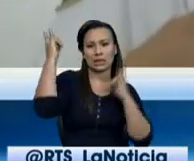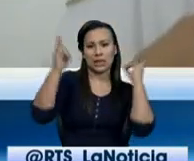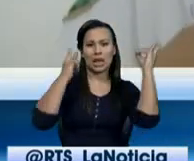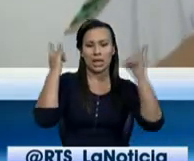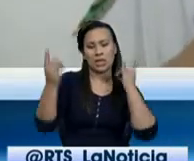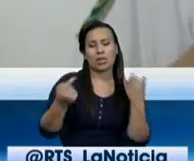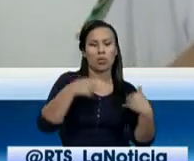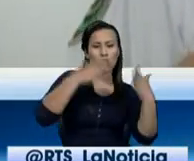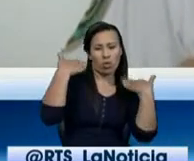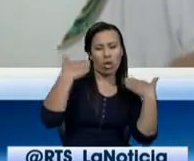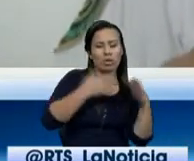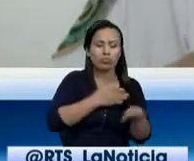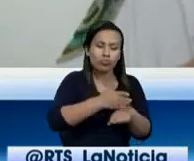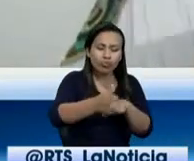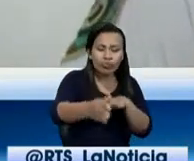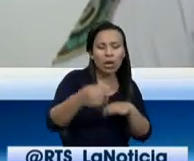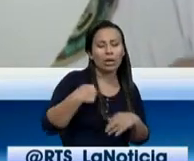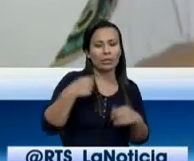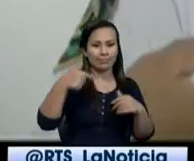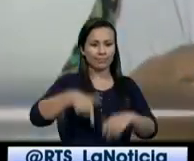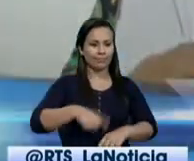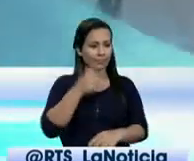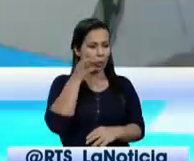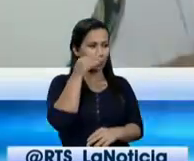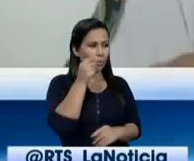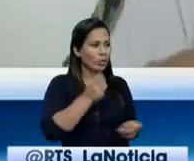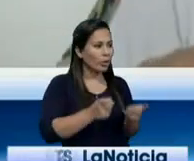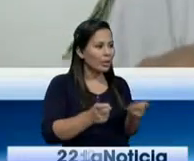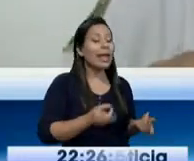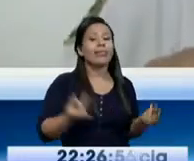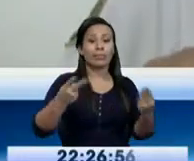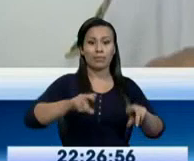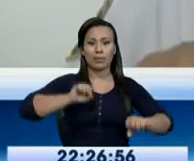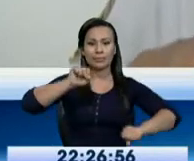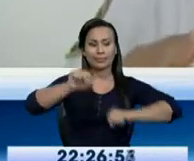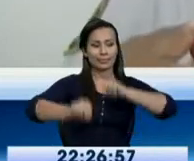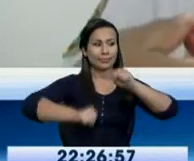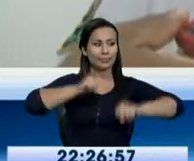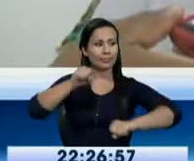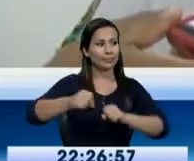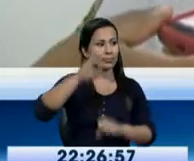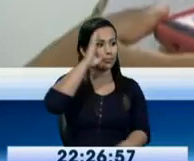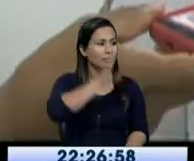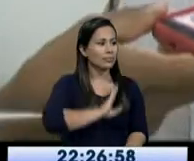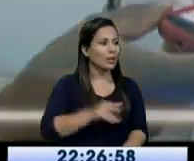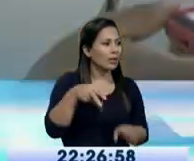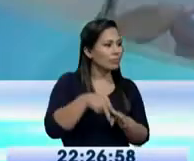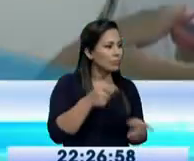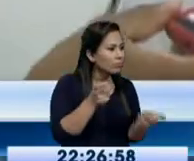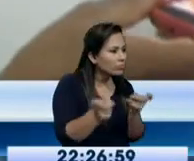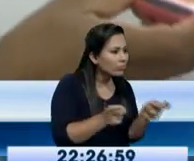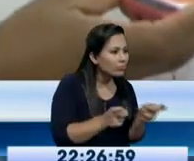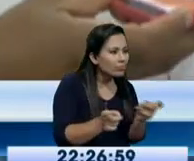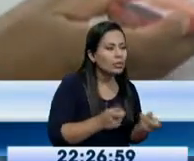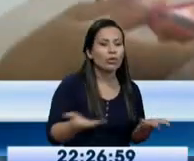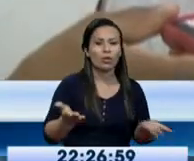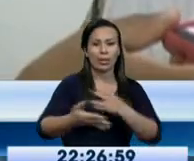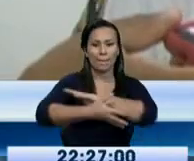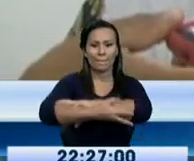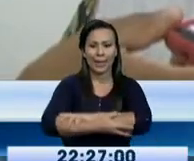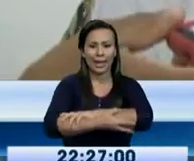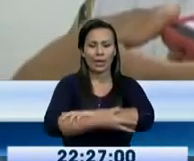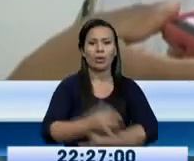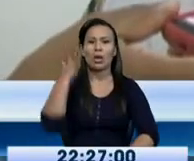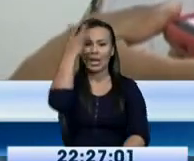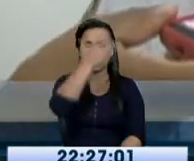a incrementar un número también considerable de ciclistas, los mismos que nos van a colaborar en los que son los malecones de San Lorenzo, Chipipe, sector de